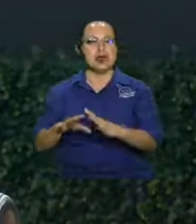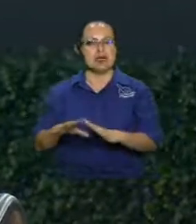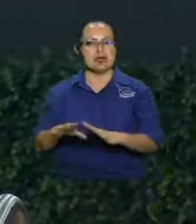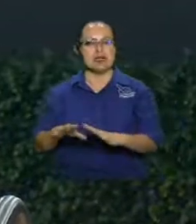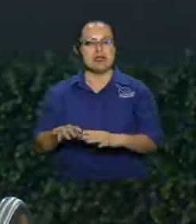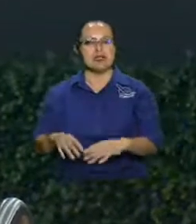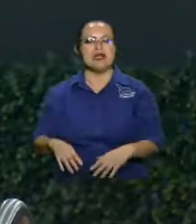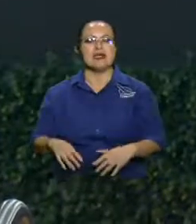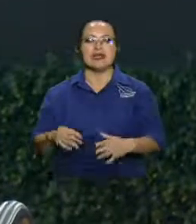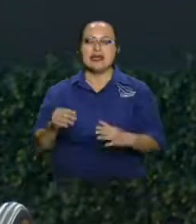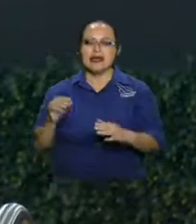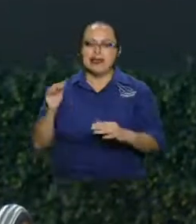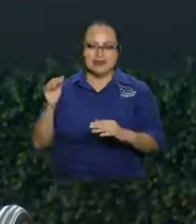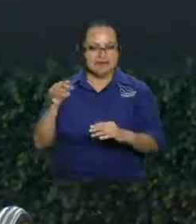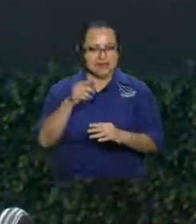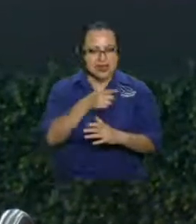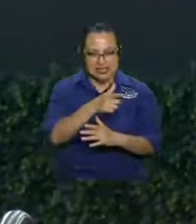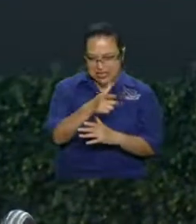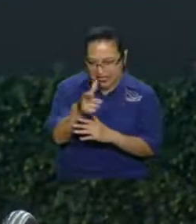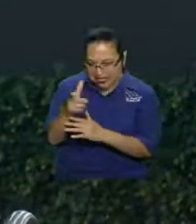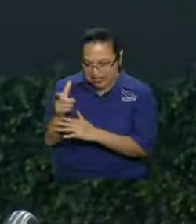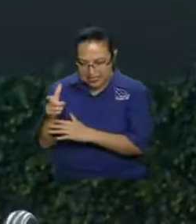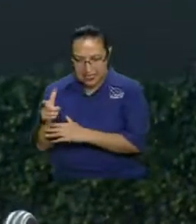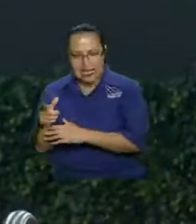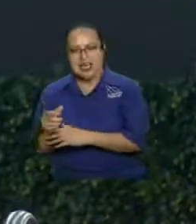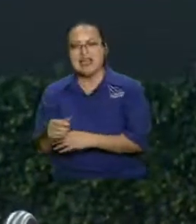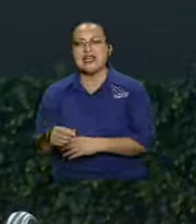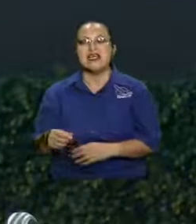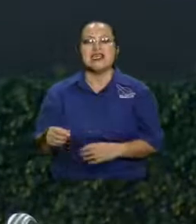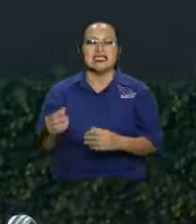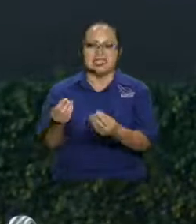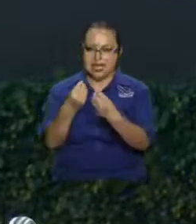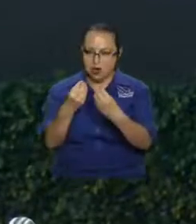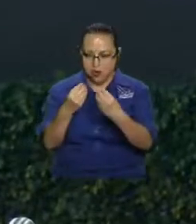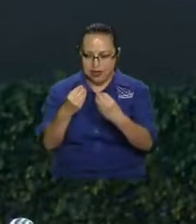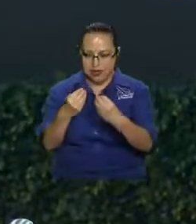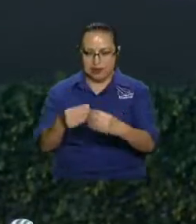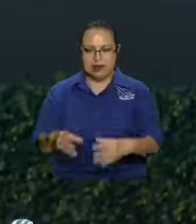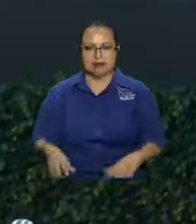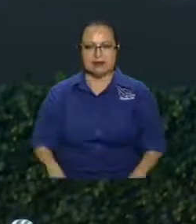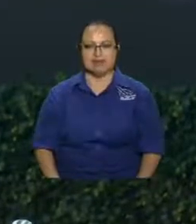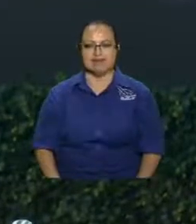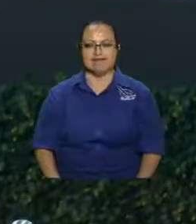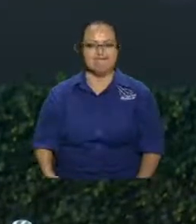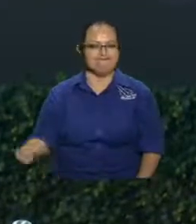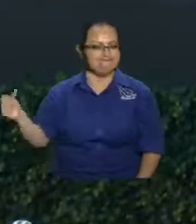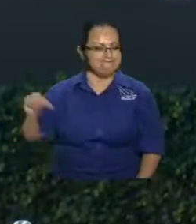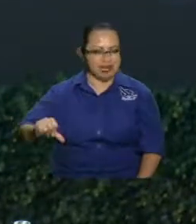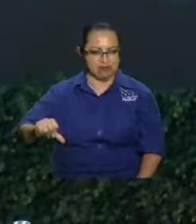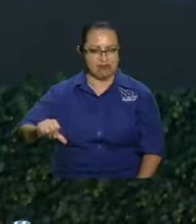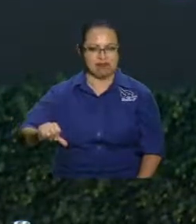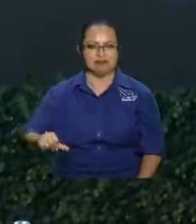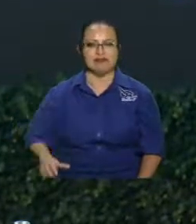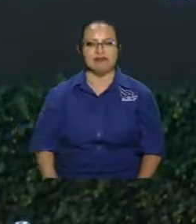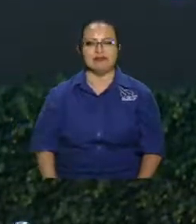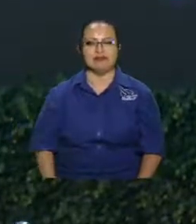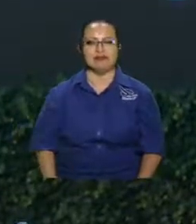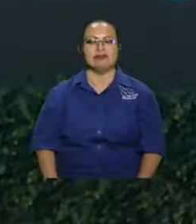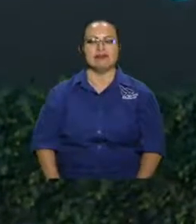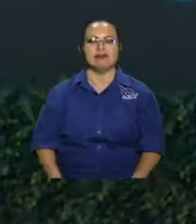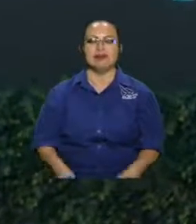El animal de rapiña caza, mata a su víctima y se la come. Es